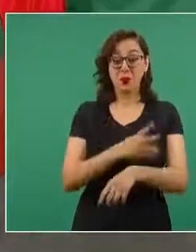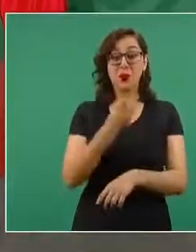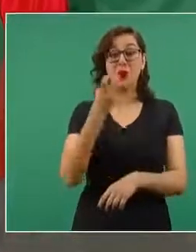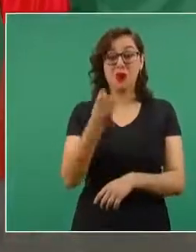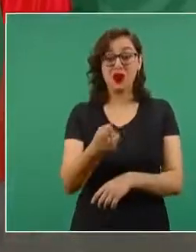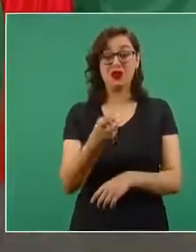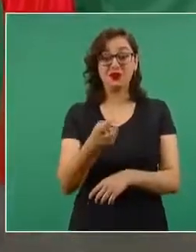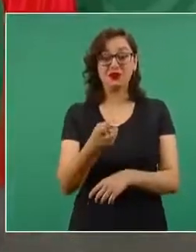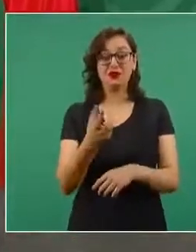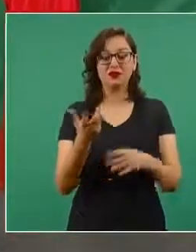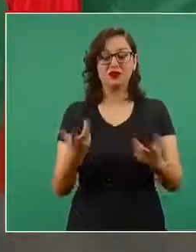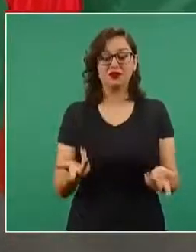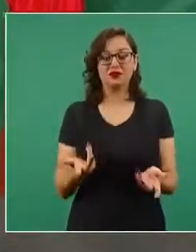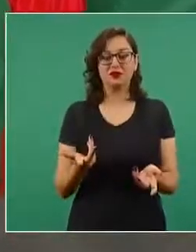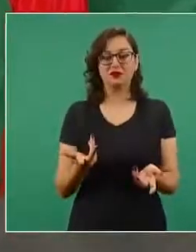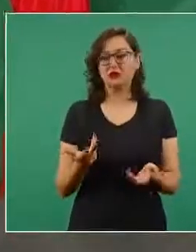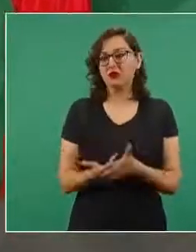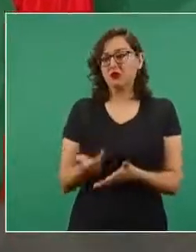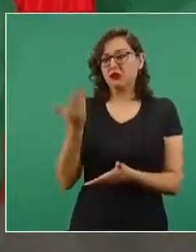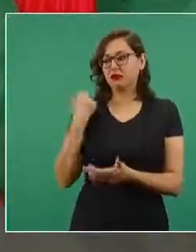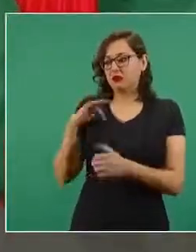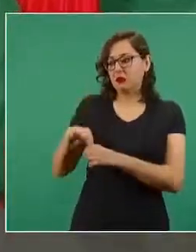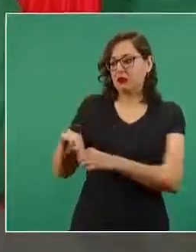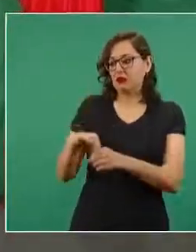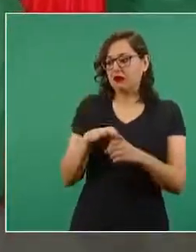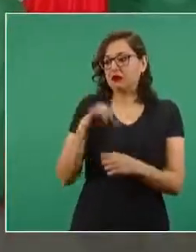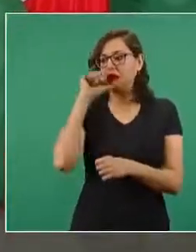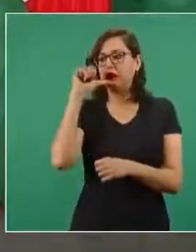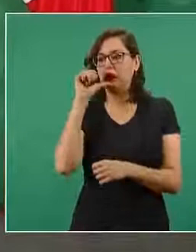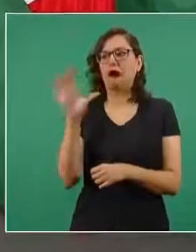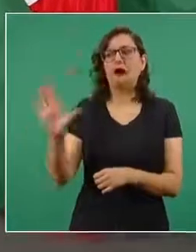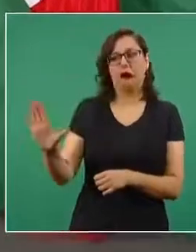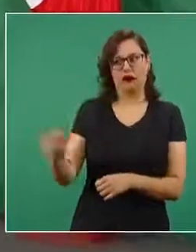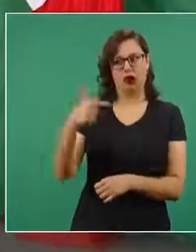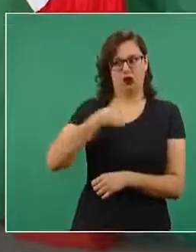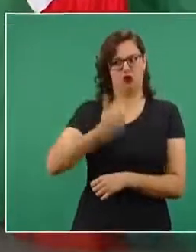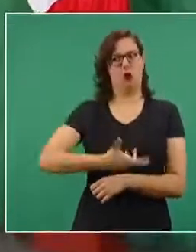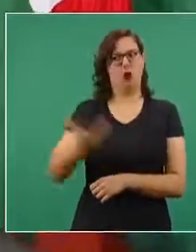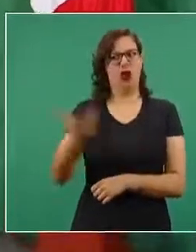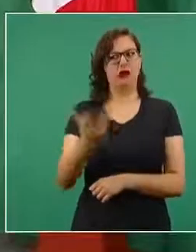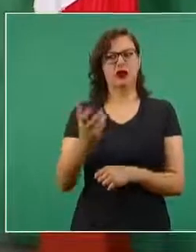Se buscaba ganar con actos espectaculares